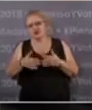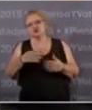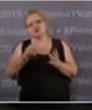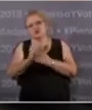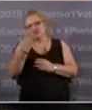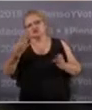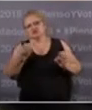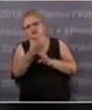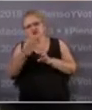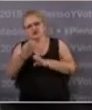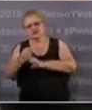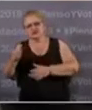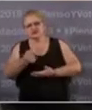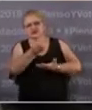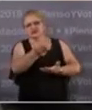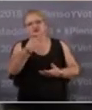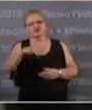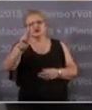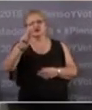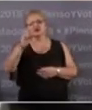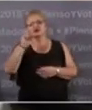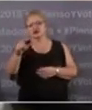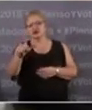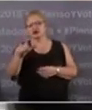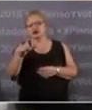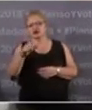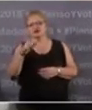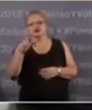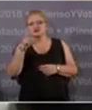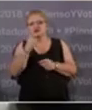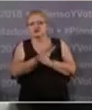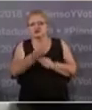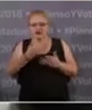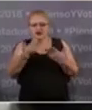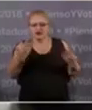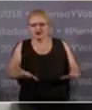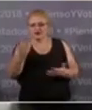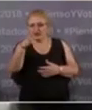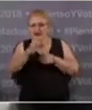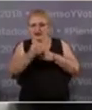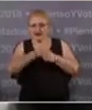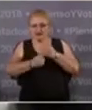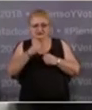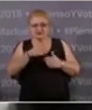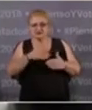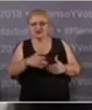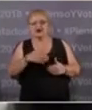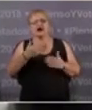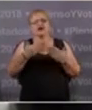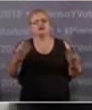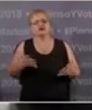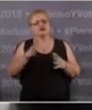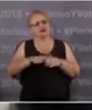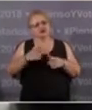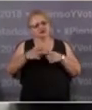habido presupuestos y, sin embargo, el resultado concreto es que a 10 años los índices de violencia hacia las mujeres en lugar de disminuir han aumentado.